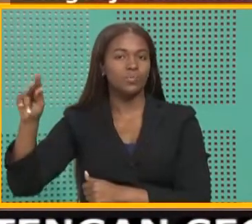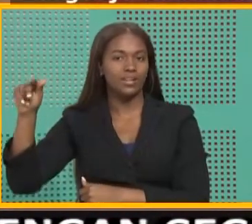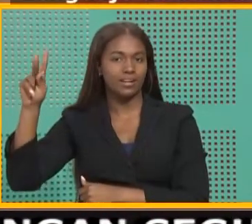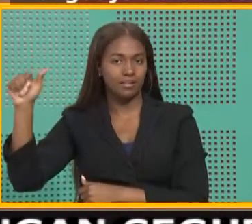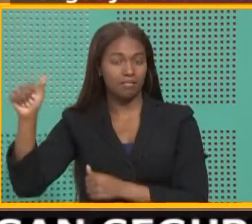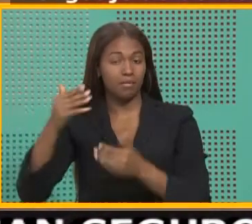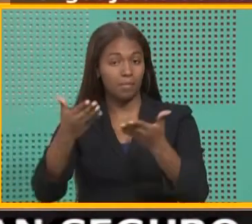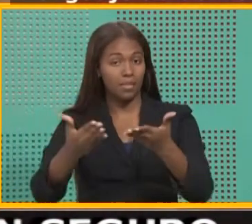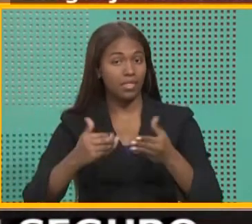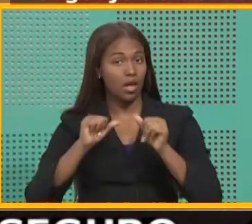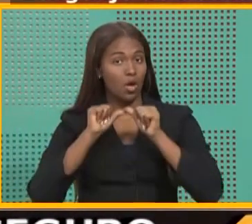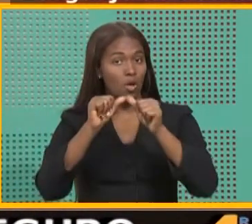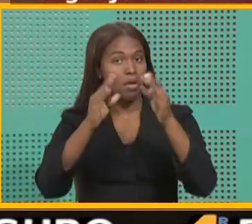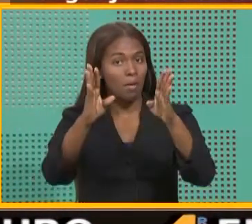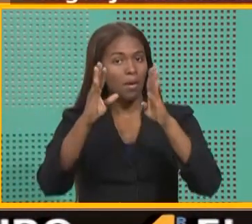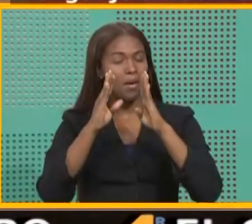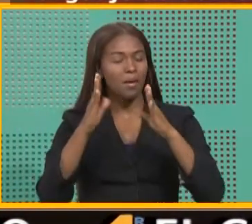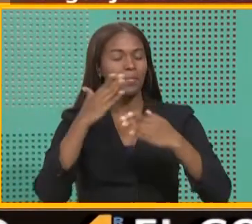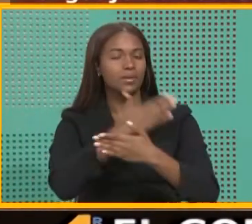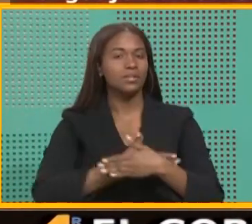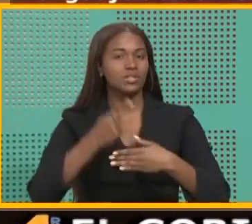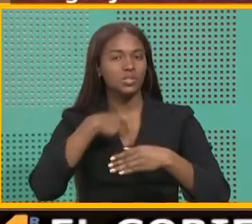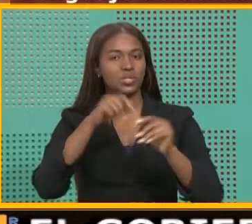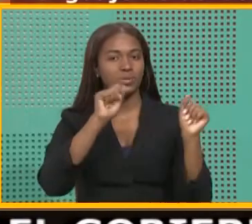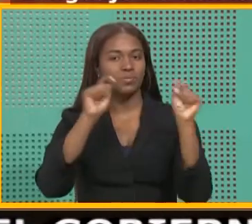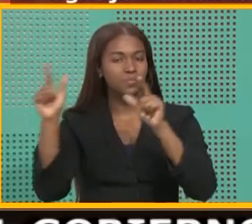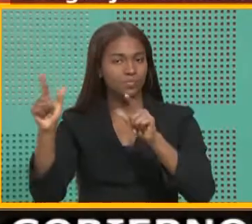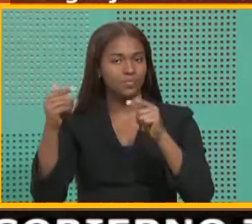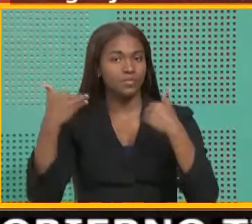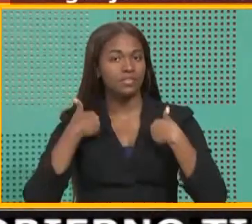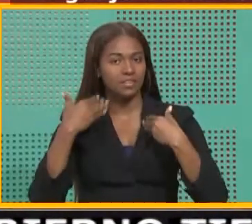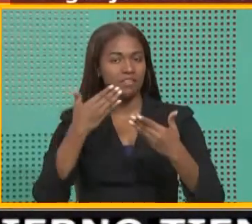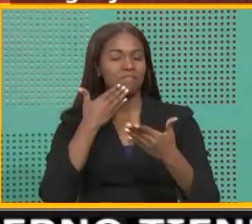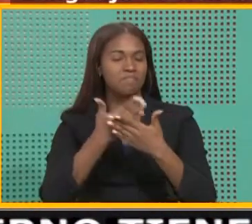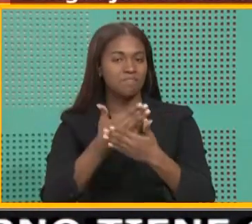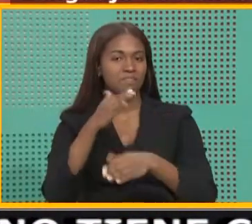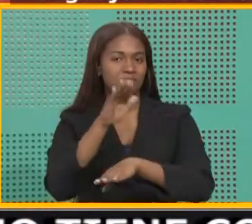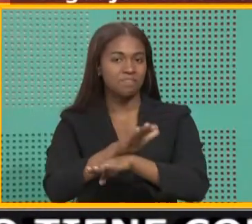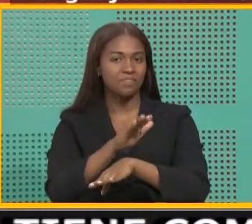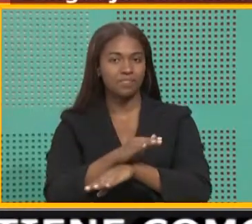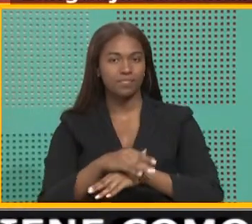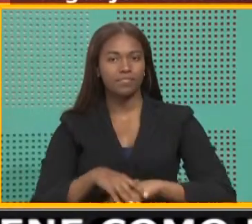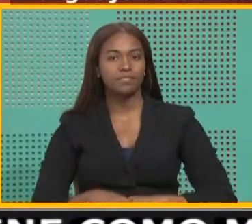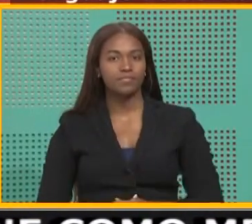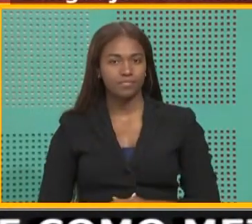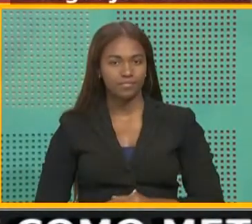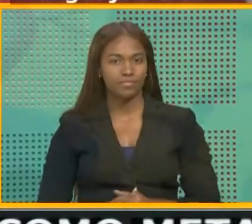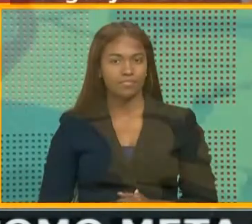Les invitamos a que continúen disfrutando de nuestra programación y tengan un feliz resto de la tarde.